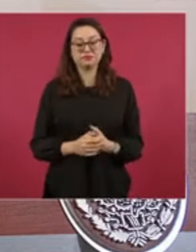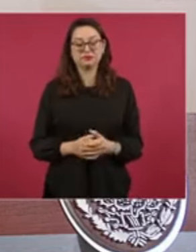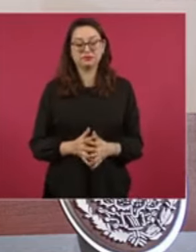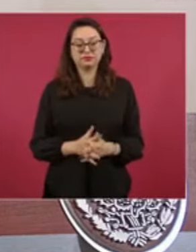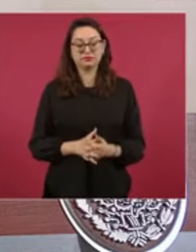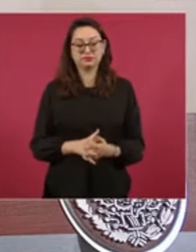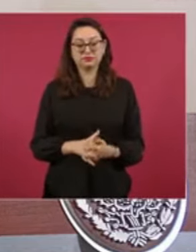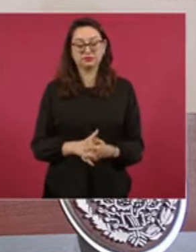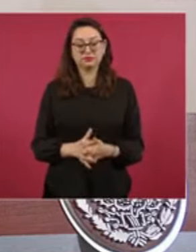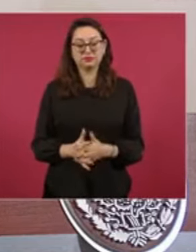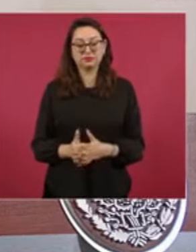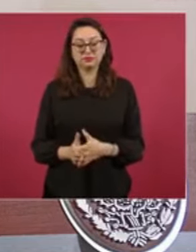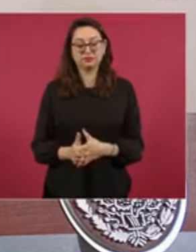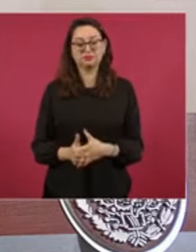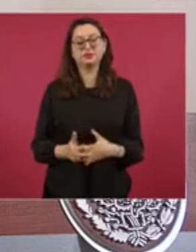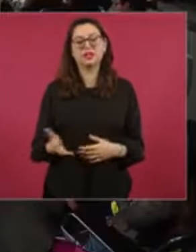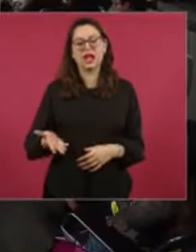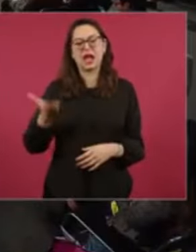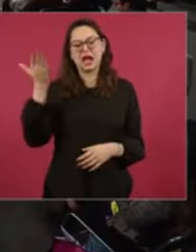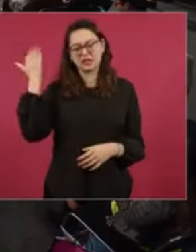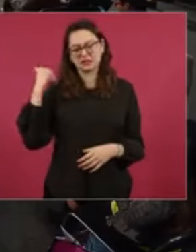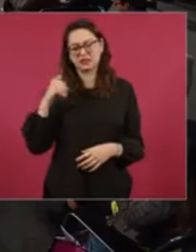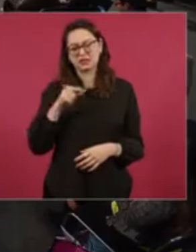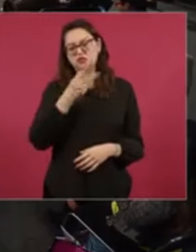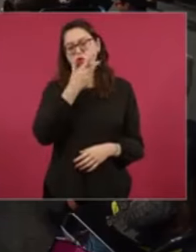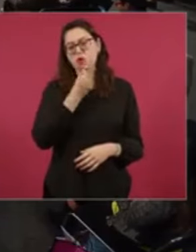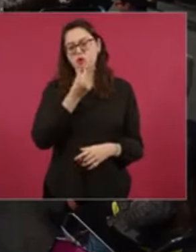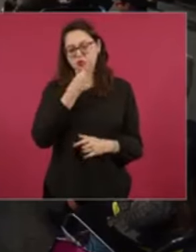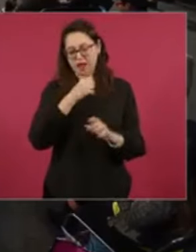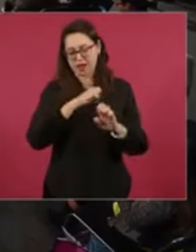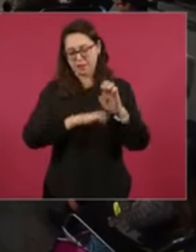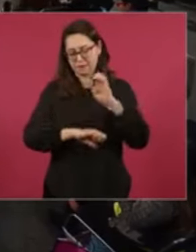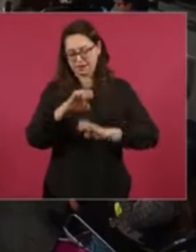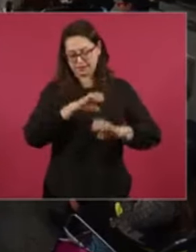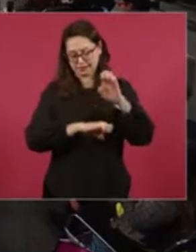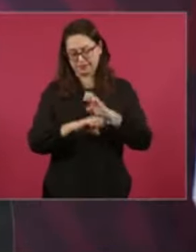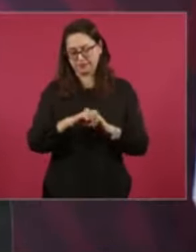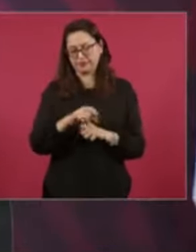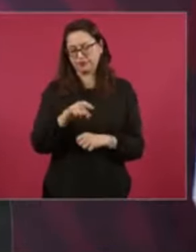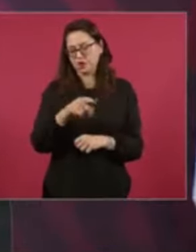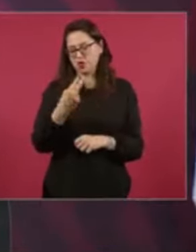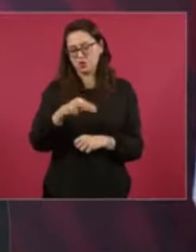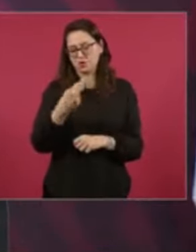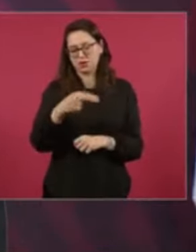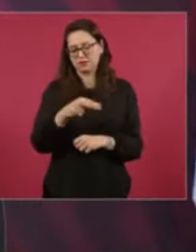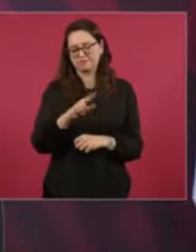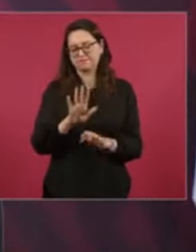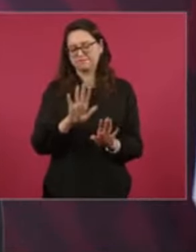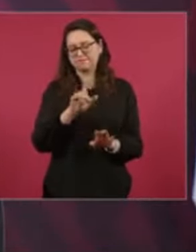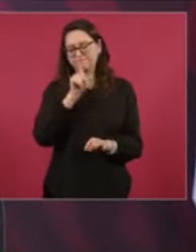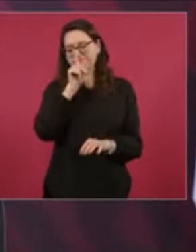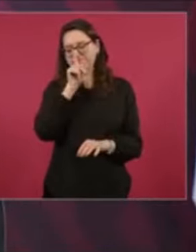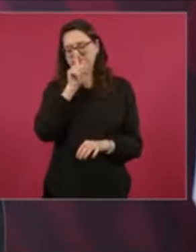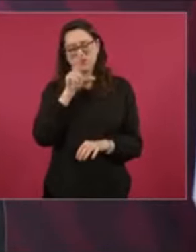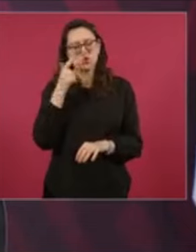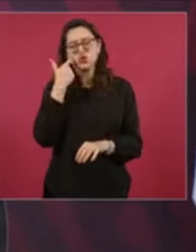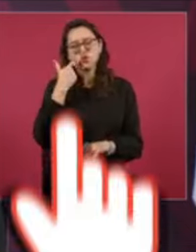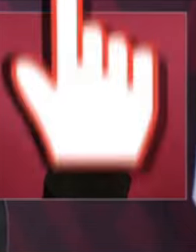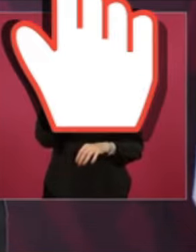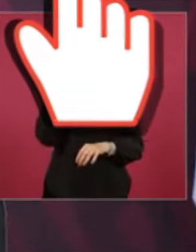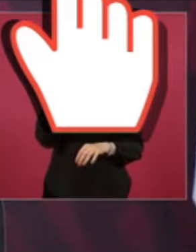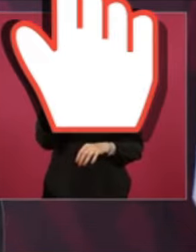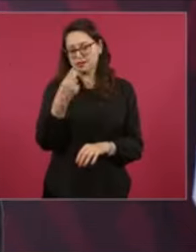Por eso es importante, mis queridos amigos, apoyar a nuestro presidente, porque después de veda electoral tendremos grandes y